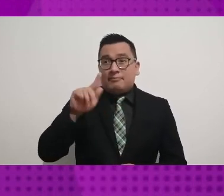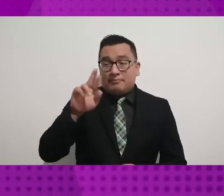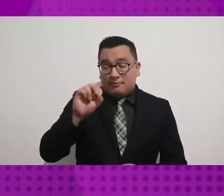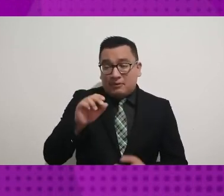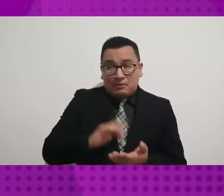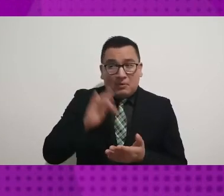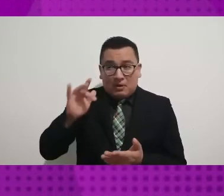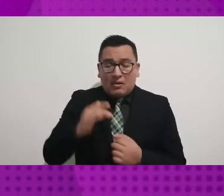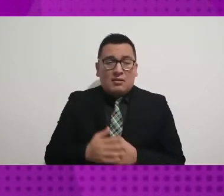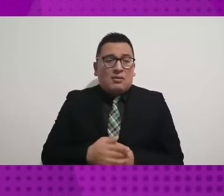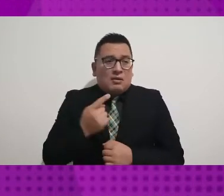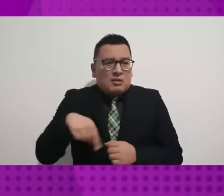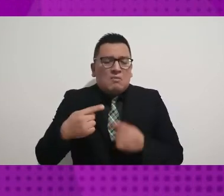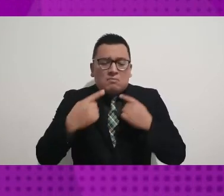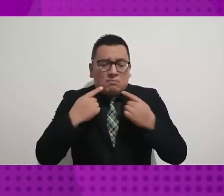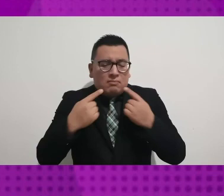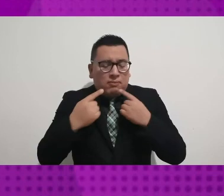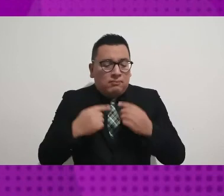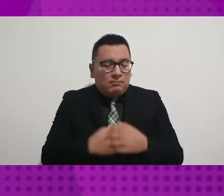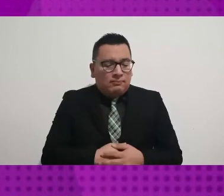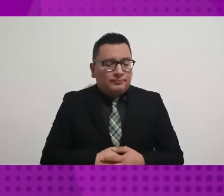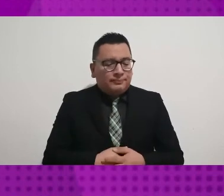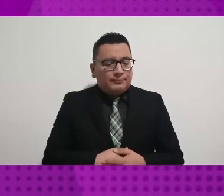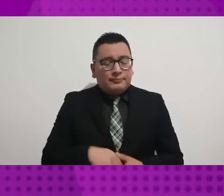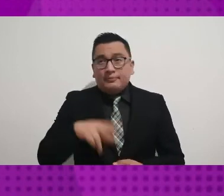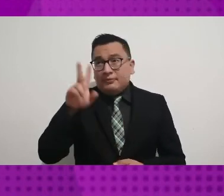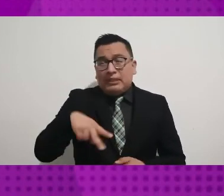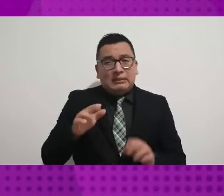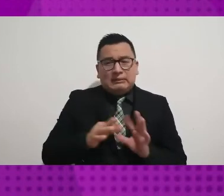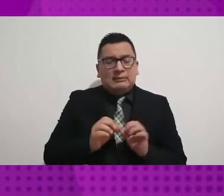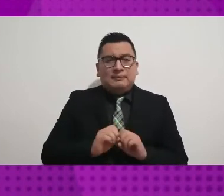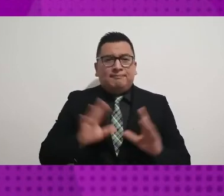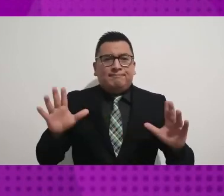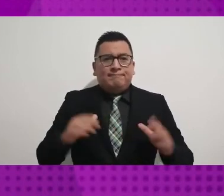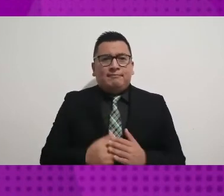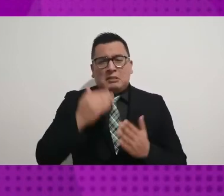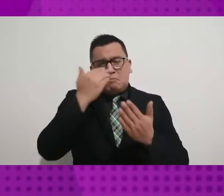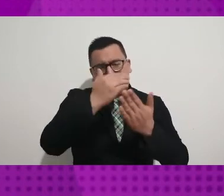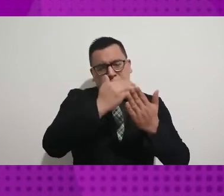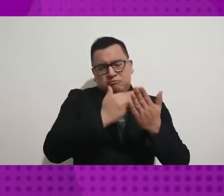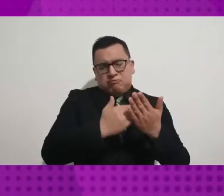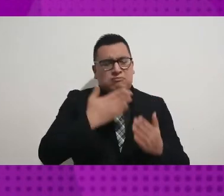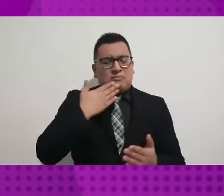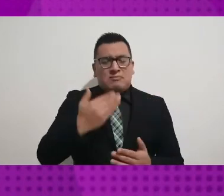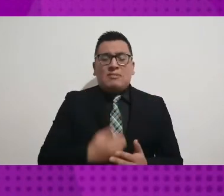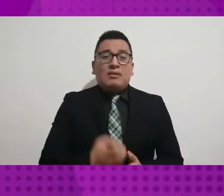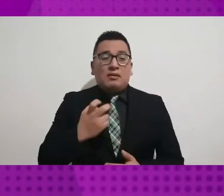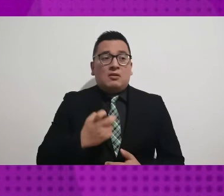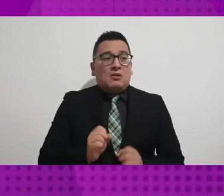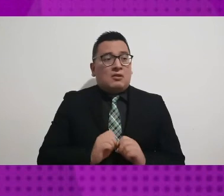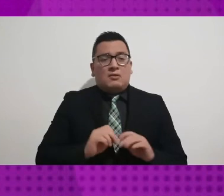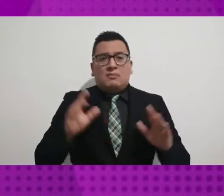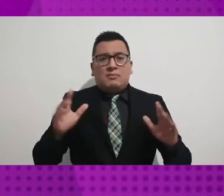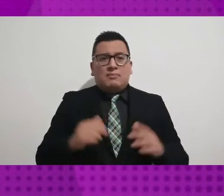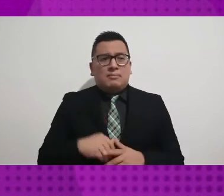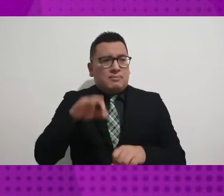pues realmente muy agradecidos por esta plática. La verdad es de que muy clara, muy estructurada y que sin duda